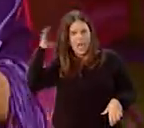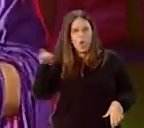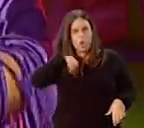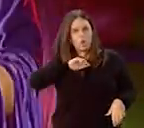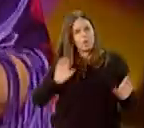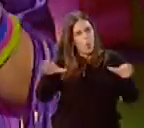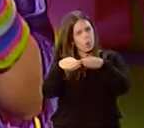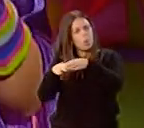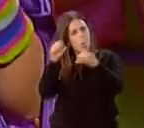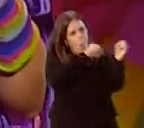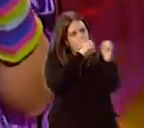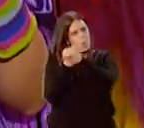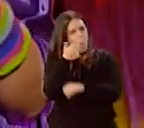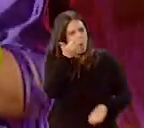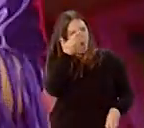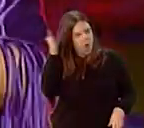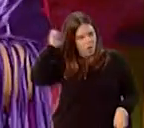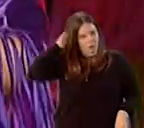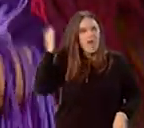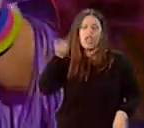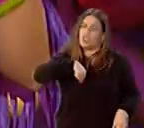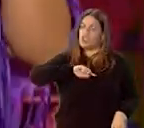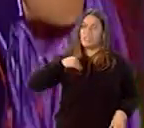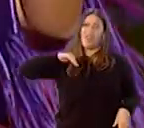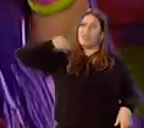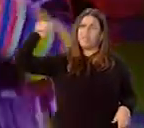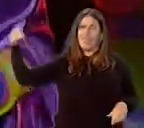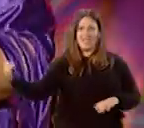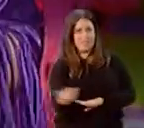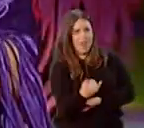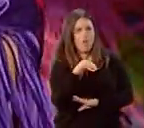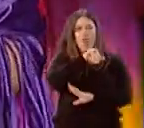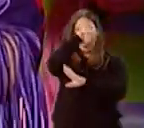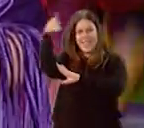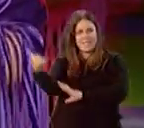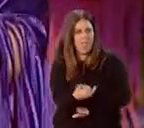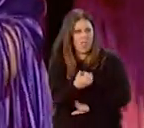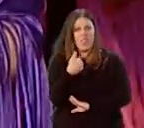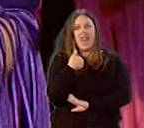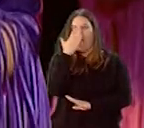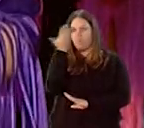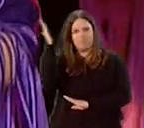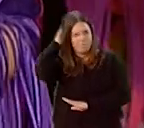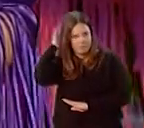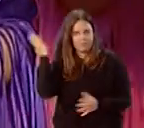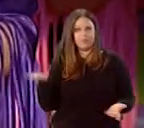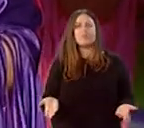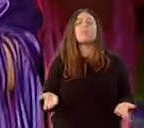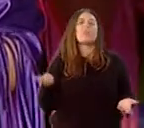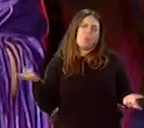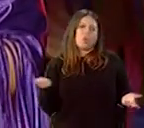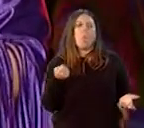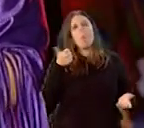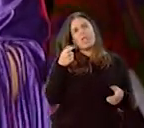y estamos un poco cansada ya de esa demagogia que hay y bueno con un poquito de